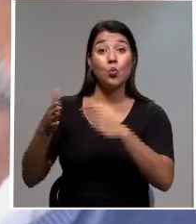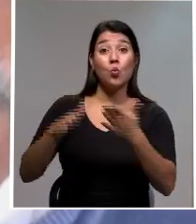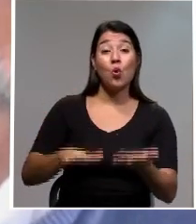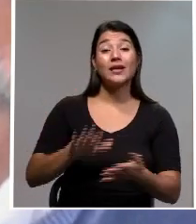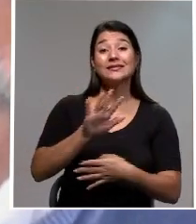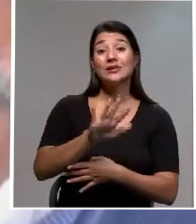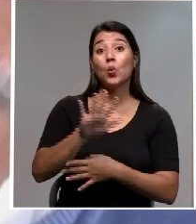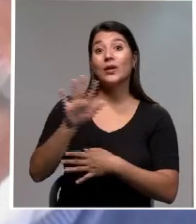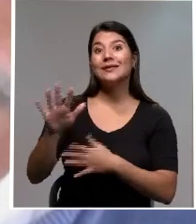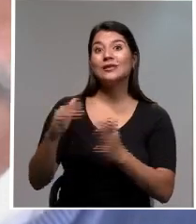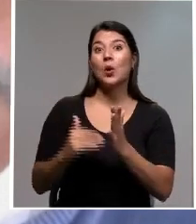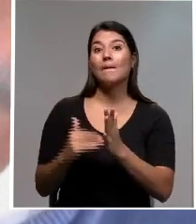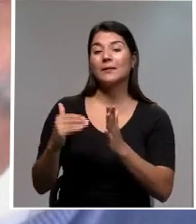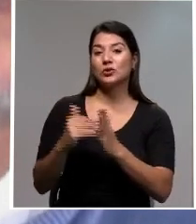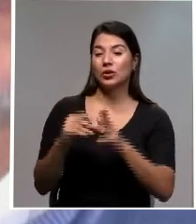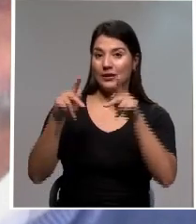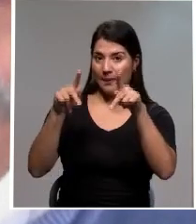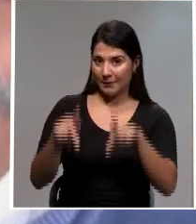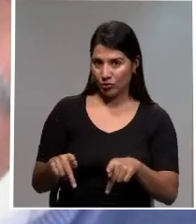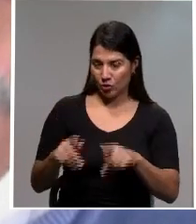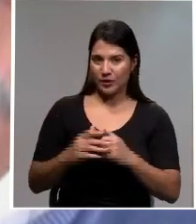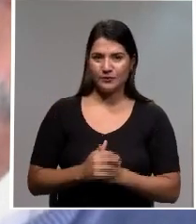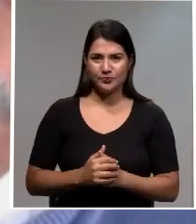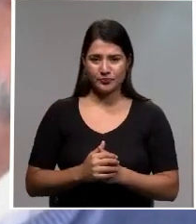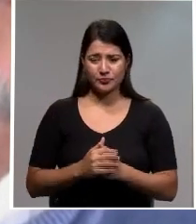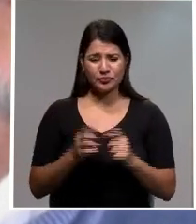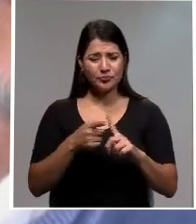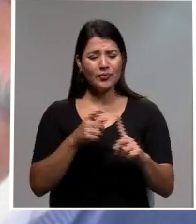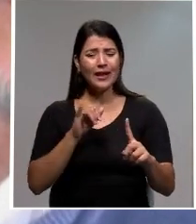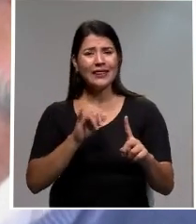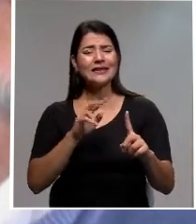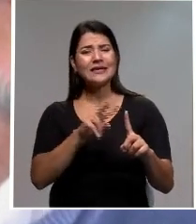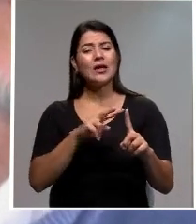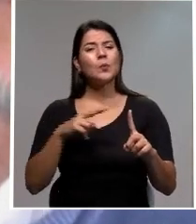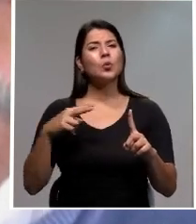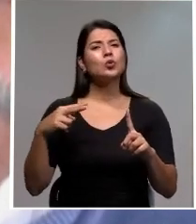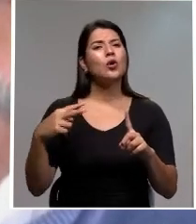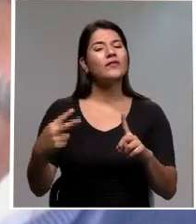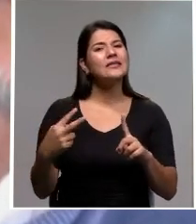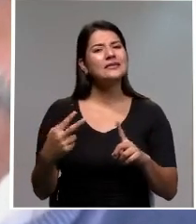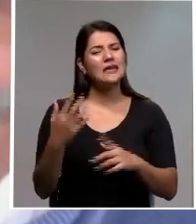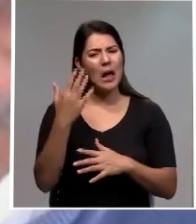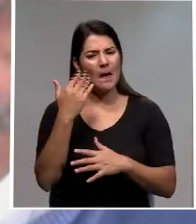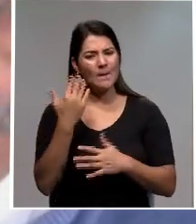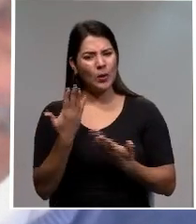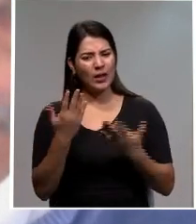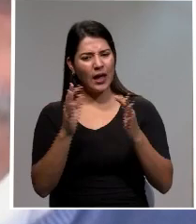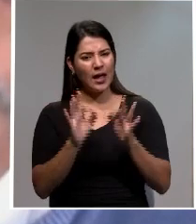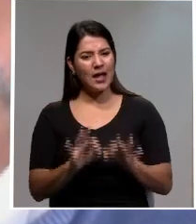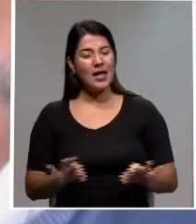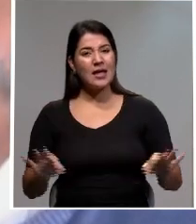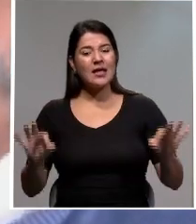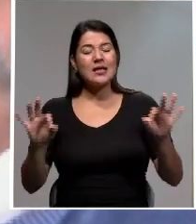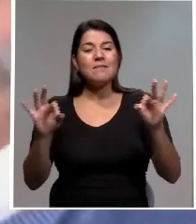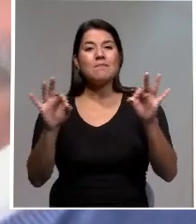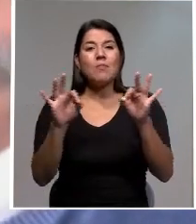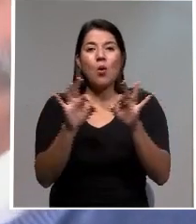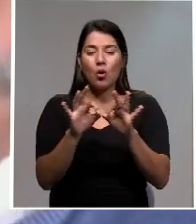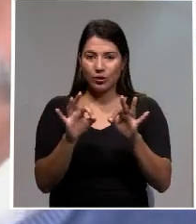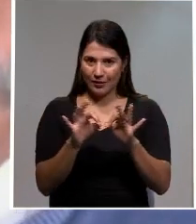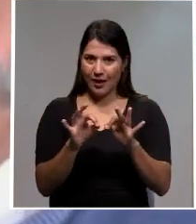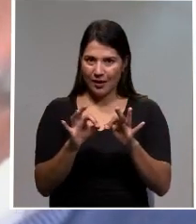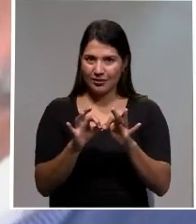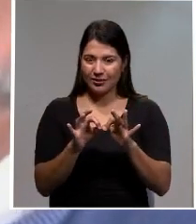55 millones de personas. En este contexto, ¿qué tan importante numéricamente